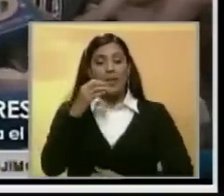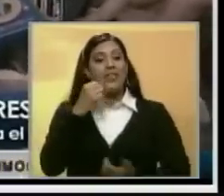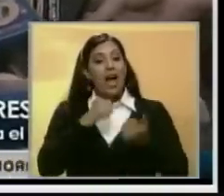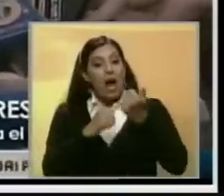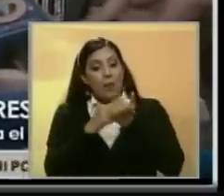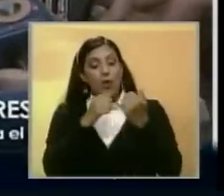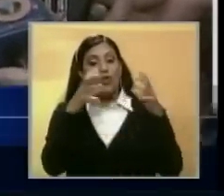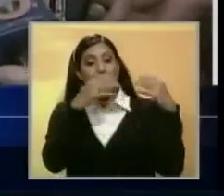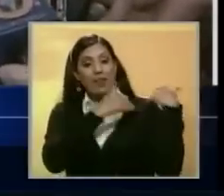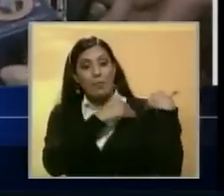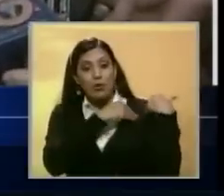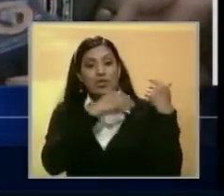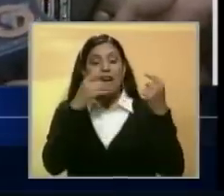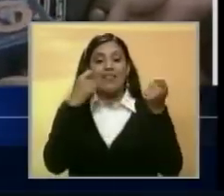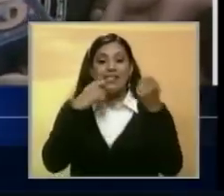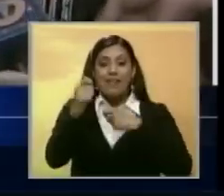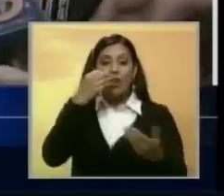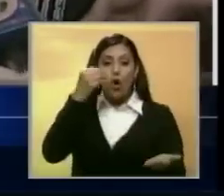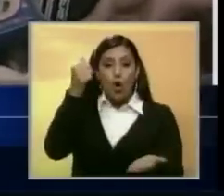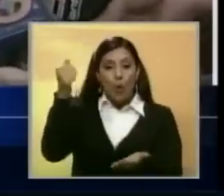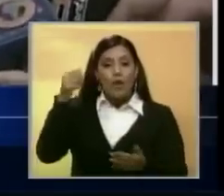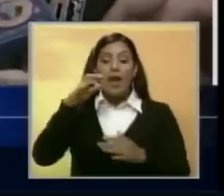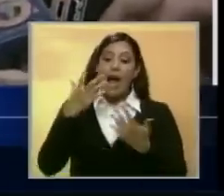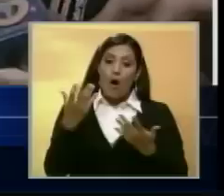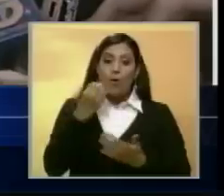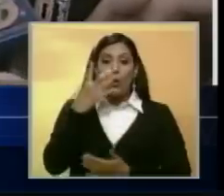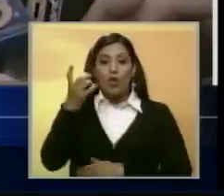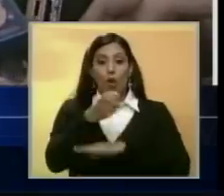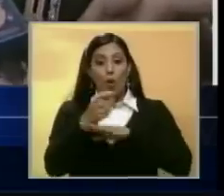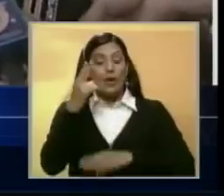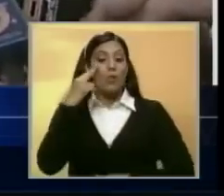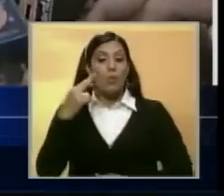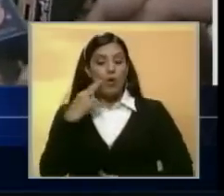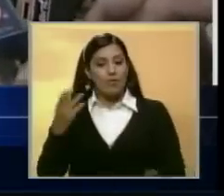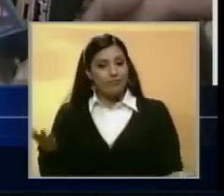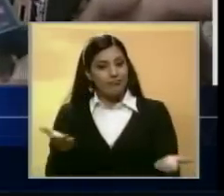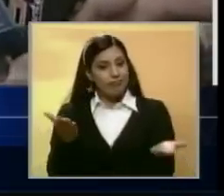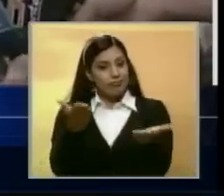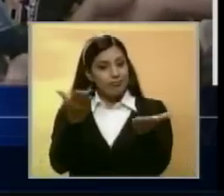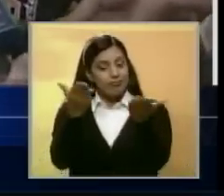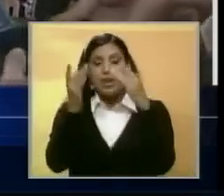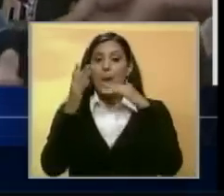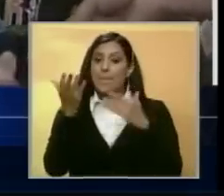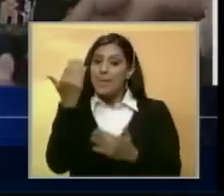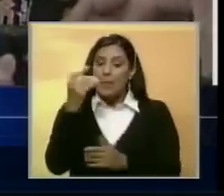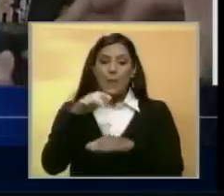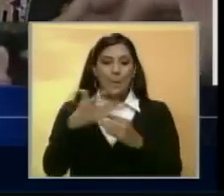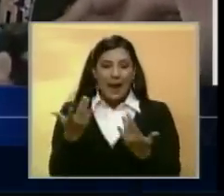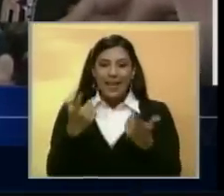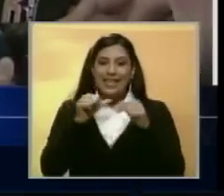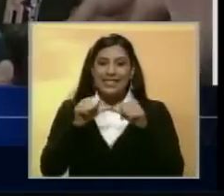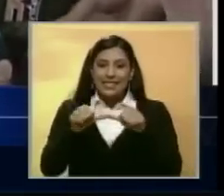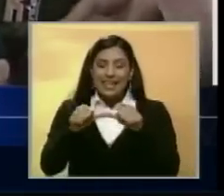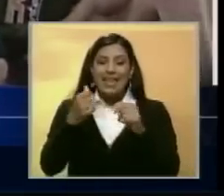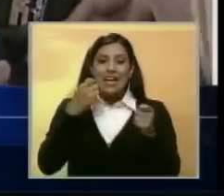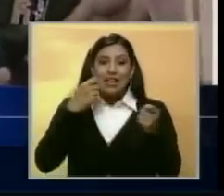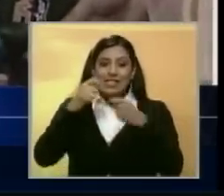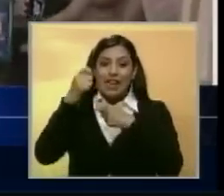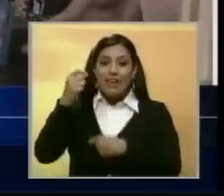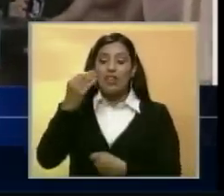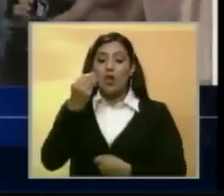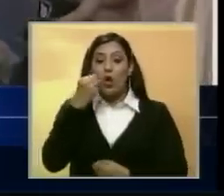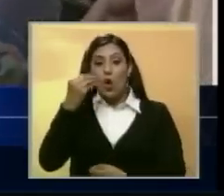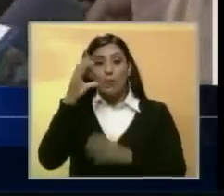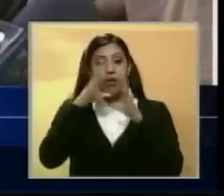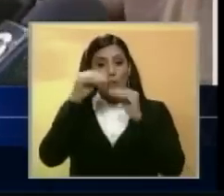locales de abastecimiento y producción, donde bueno, el gobierno bolivariano va a impulsar, va a seguir reimpulsando para llevarle el alimento a todos los sectores